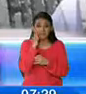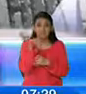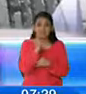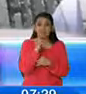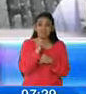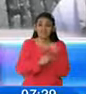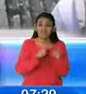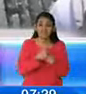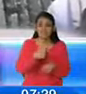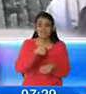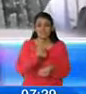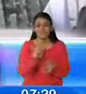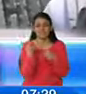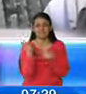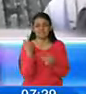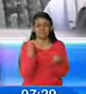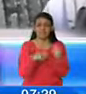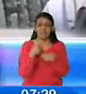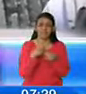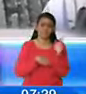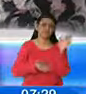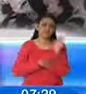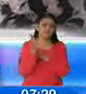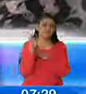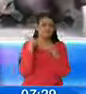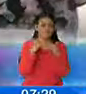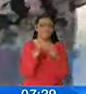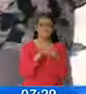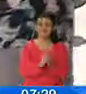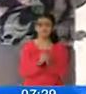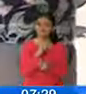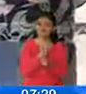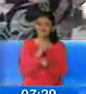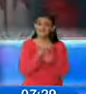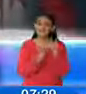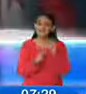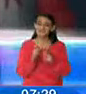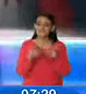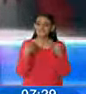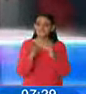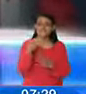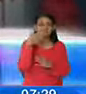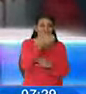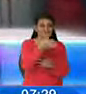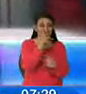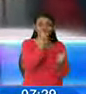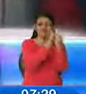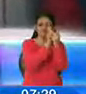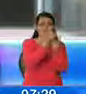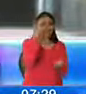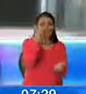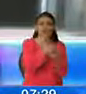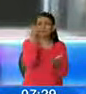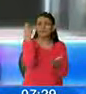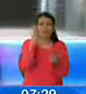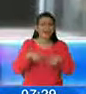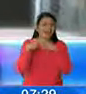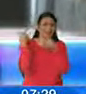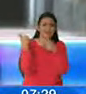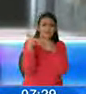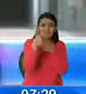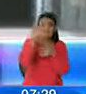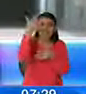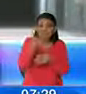las mías. Entonces hemos seguido creciendo y por ello cada quien ha ganado sus fieles y agradecidos clientes que en cada jornada